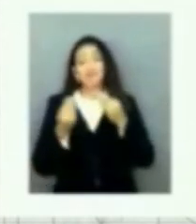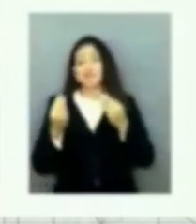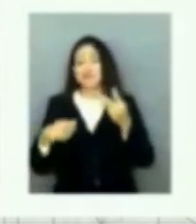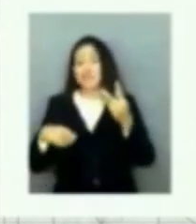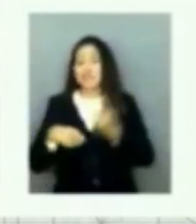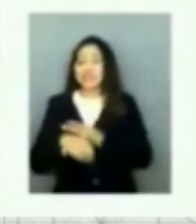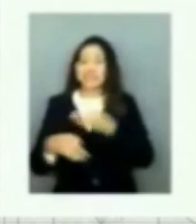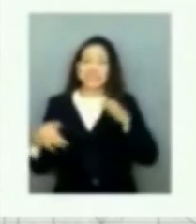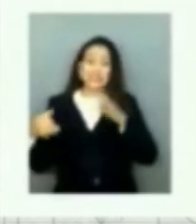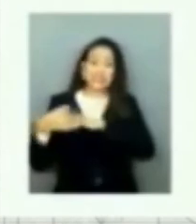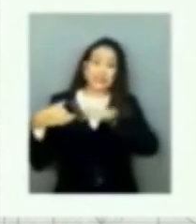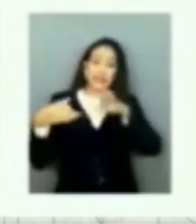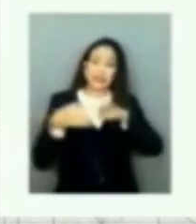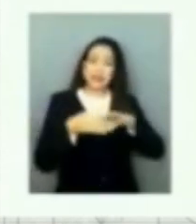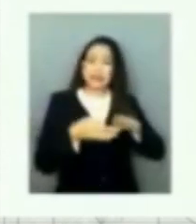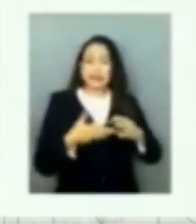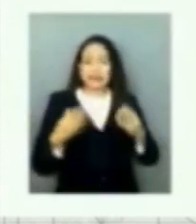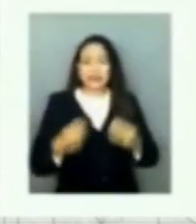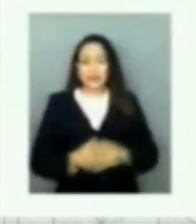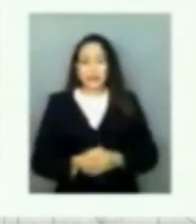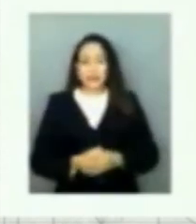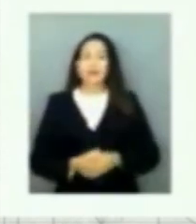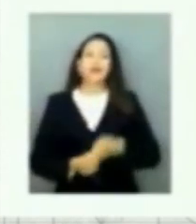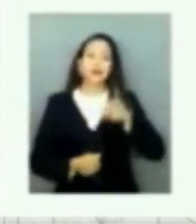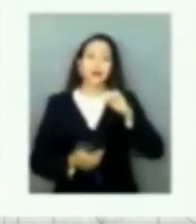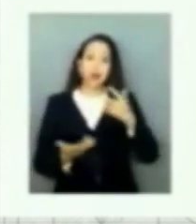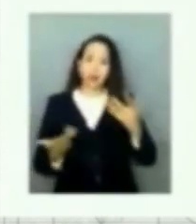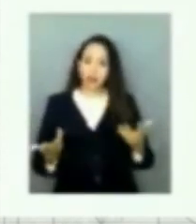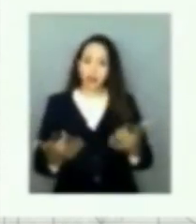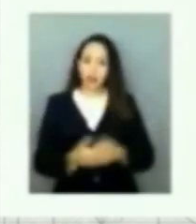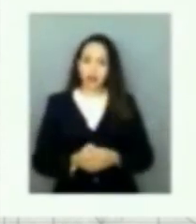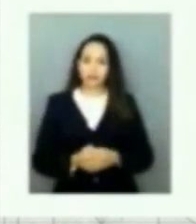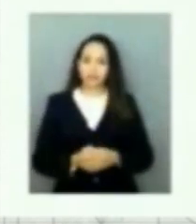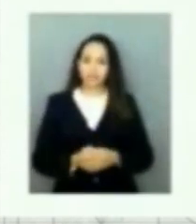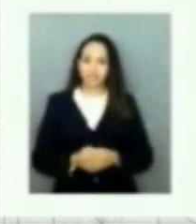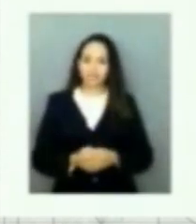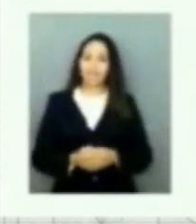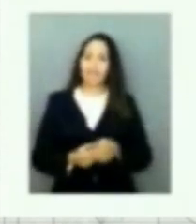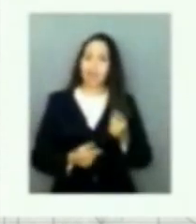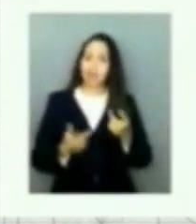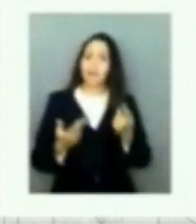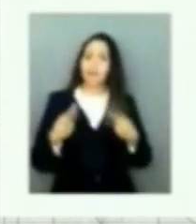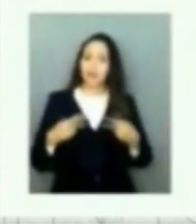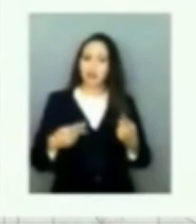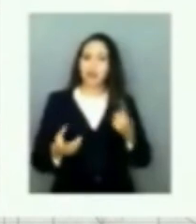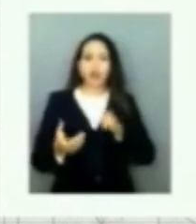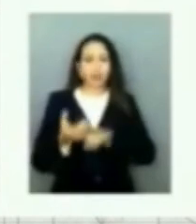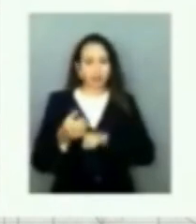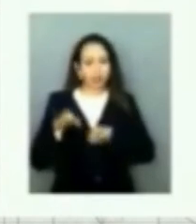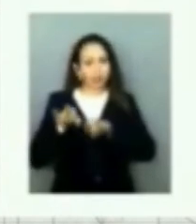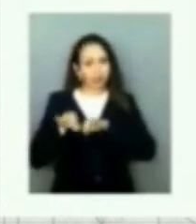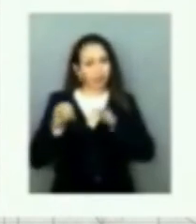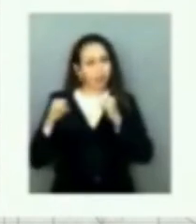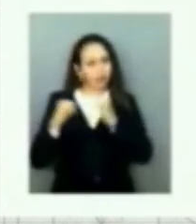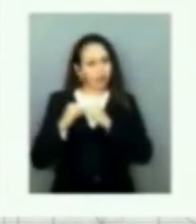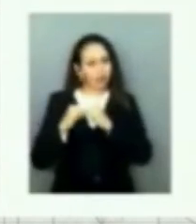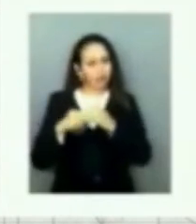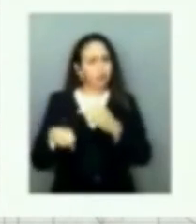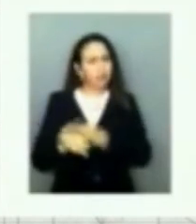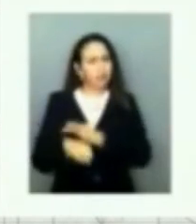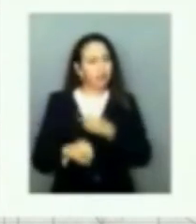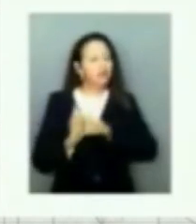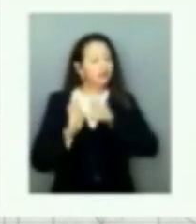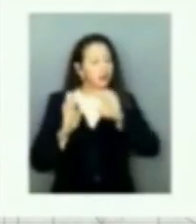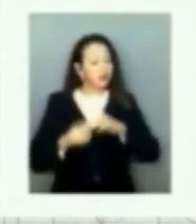del sistema, sino también lo es para quienes ahí trabajan, ya sea desde los